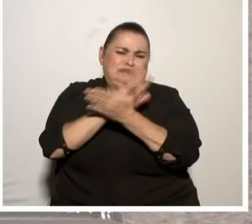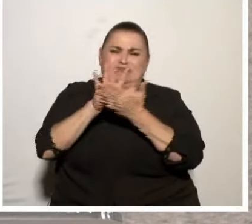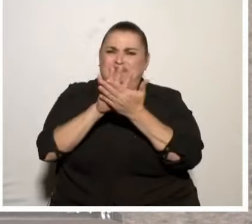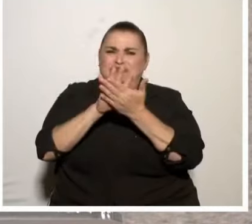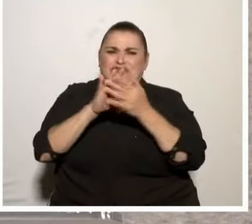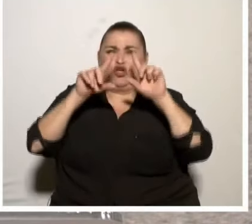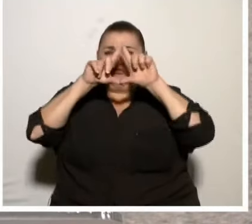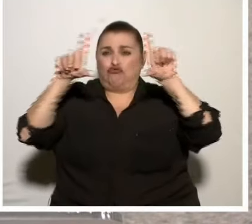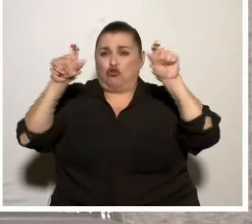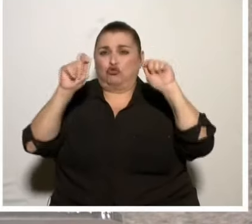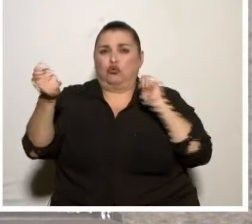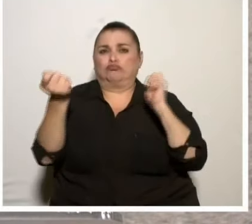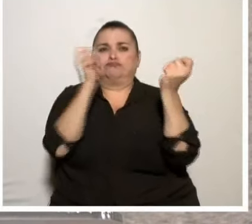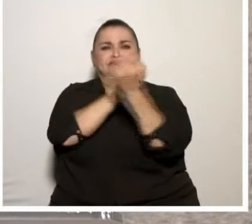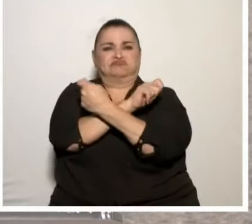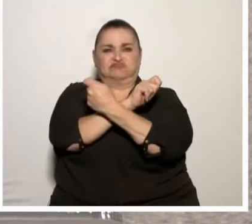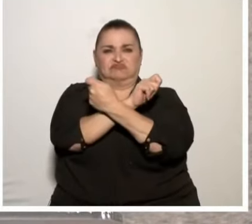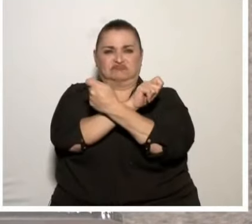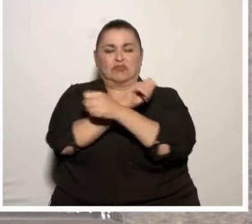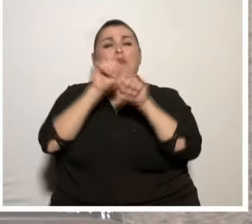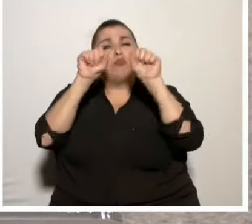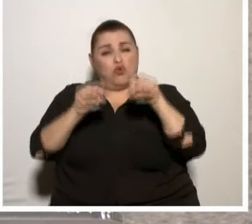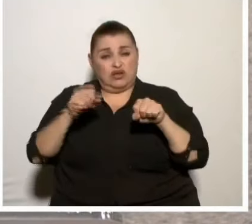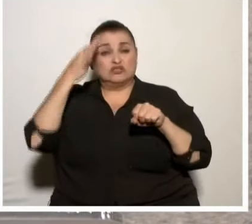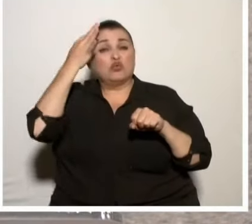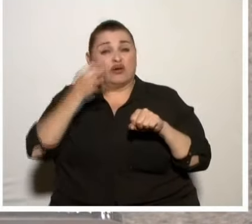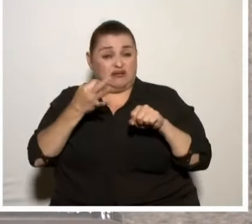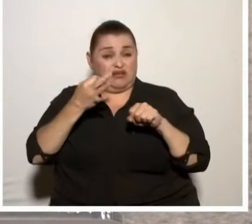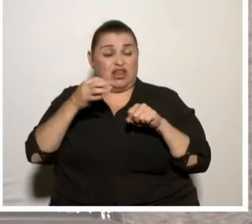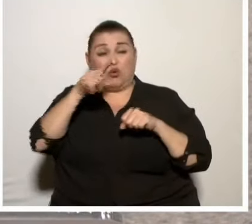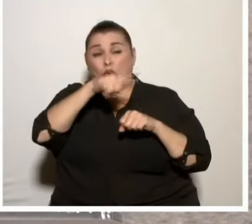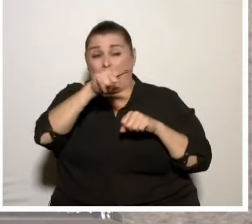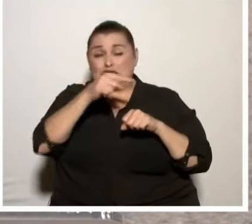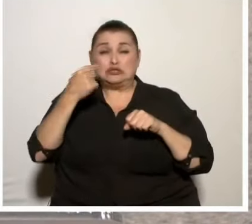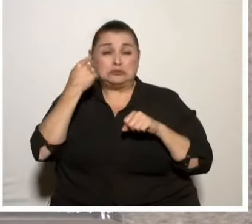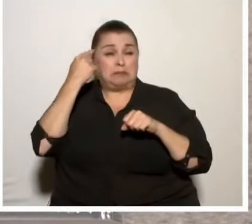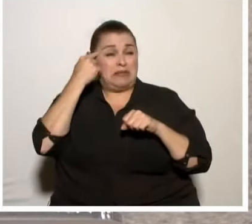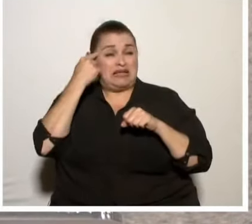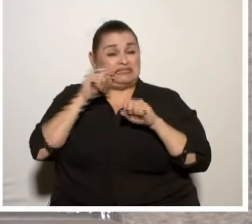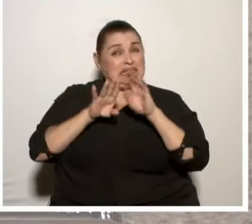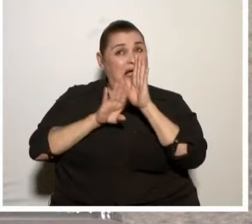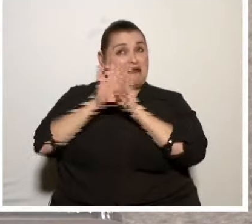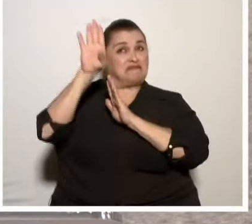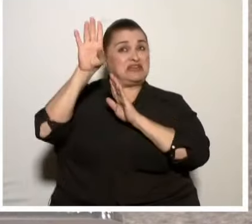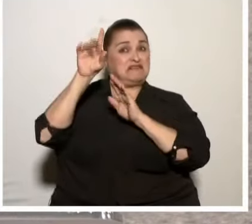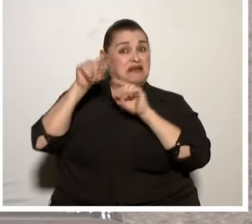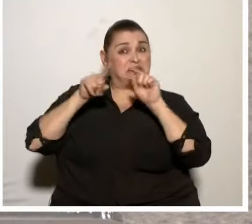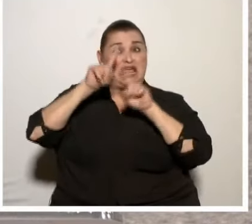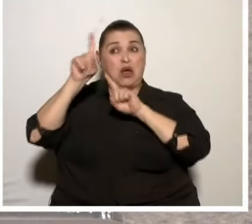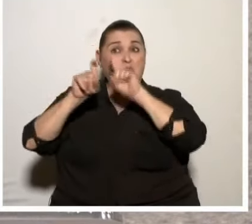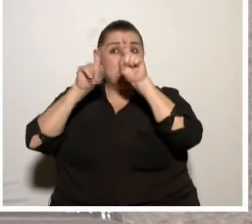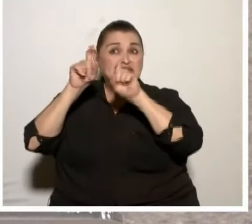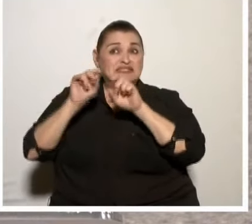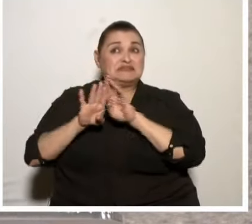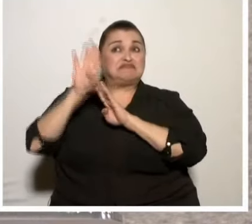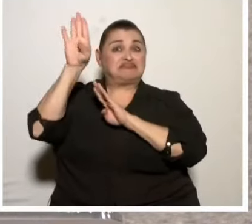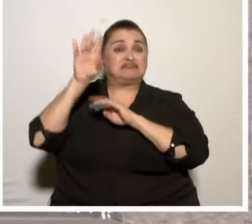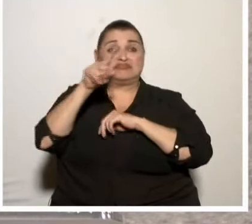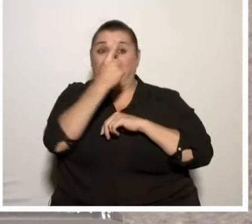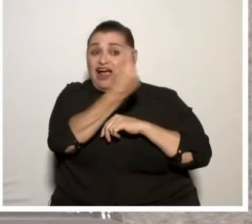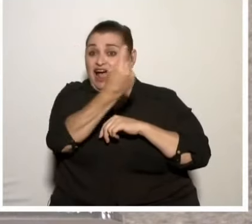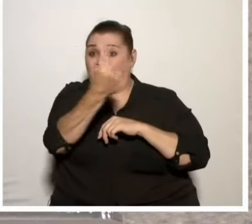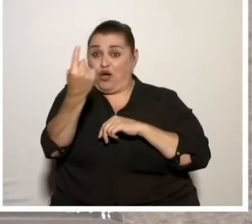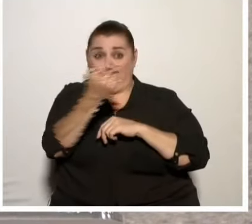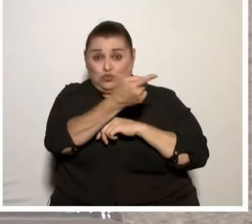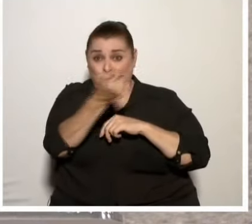para adentro. Y por eso creo que el que algunos vayan puntuando es en este momento un espejismo, porque cada uno de ustedes